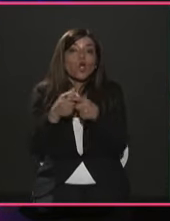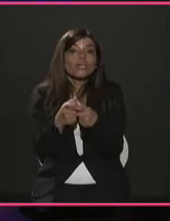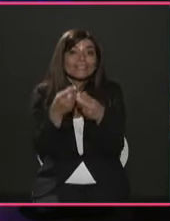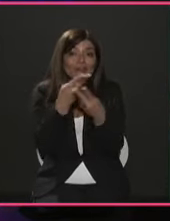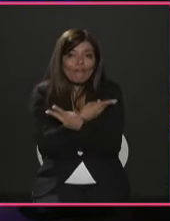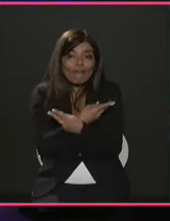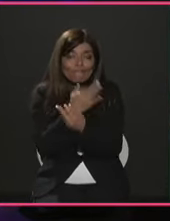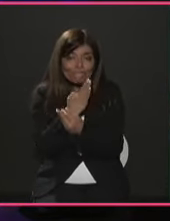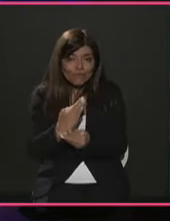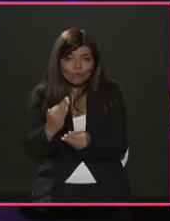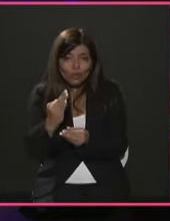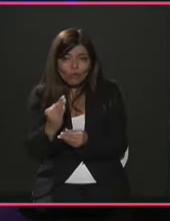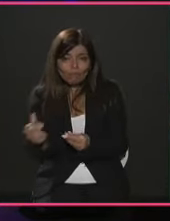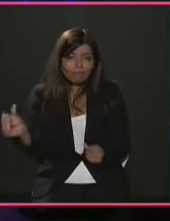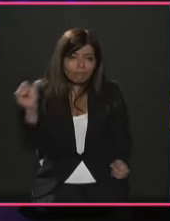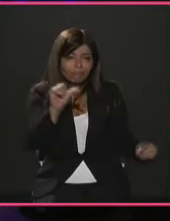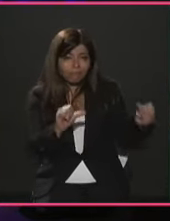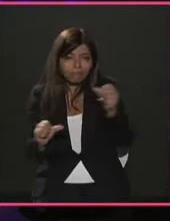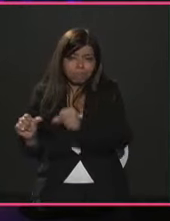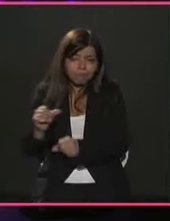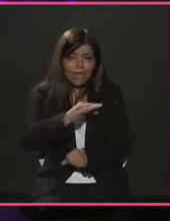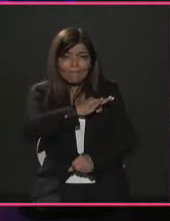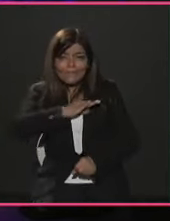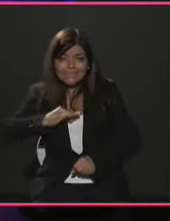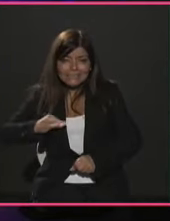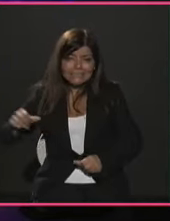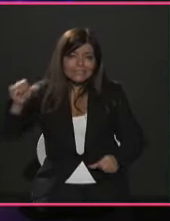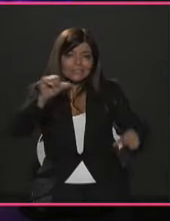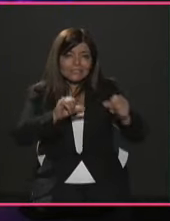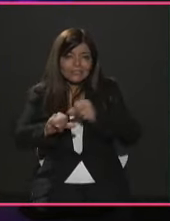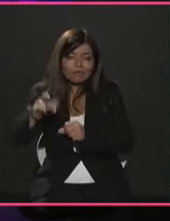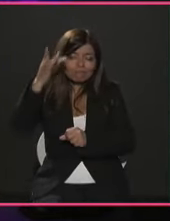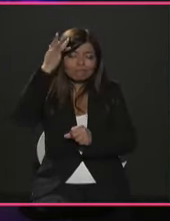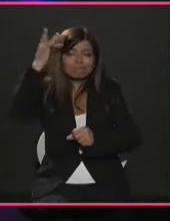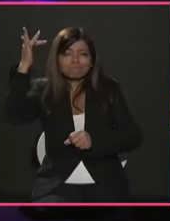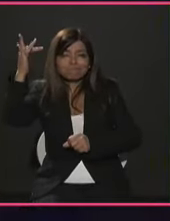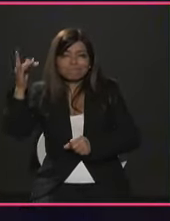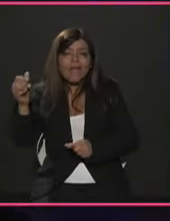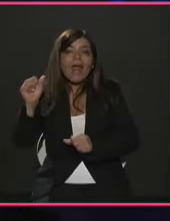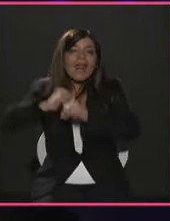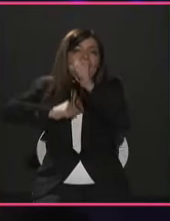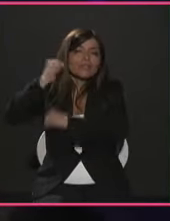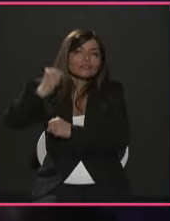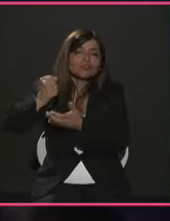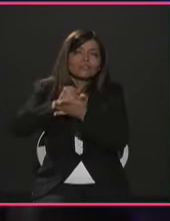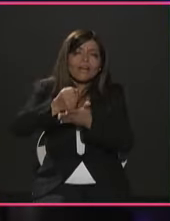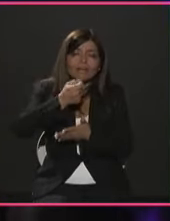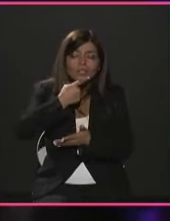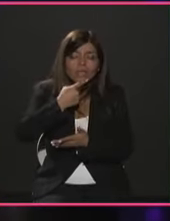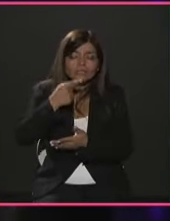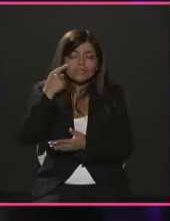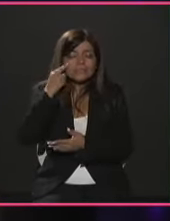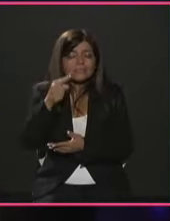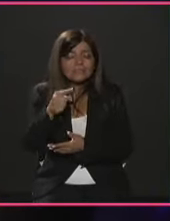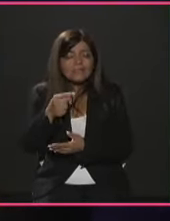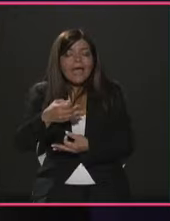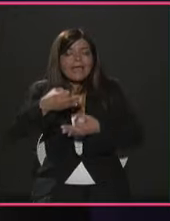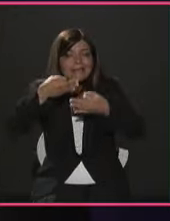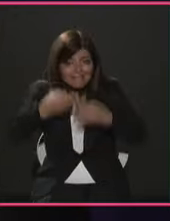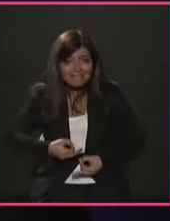juntando a científico Ministerio de ciencia la filantropía la industria farmacéutica tenemos